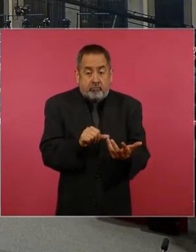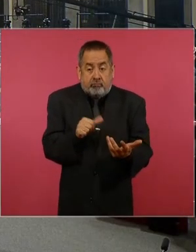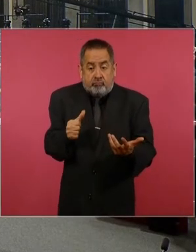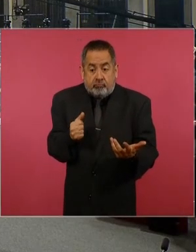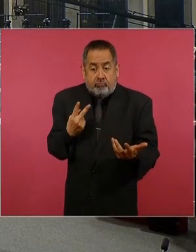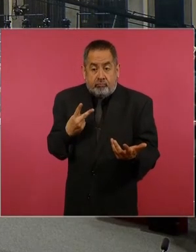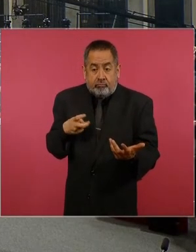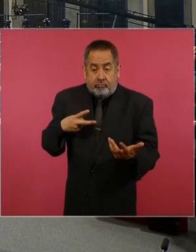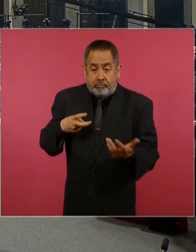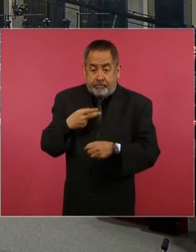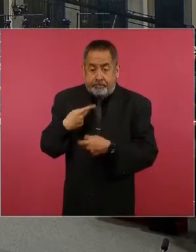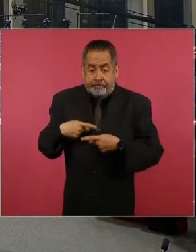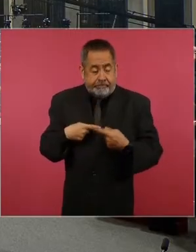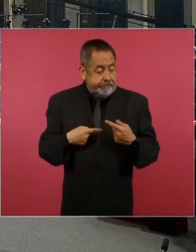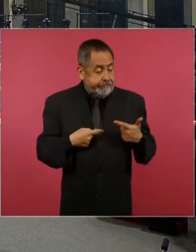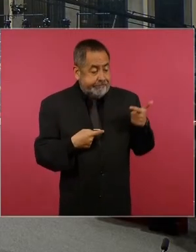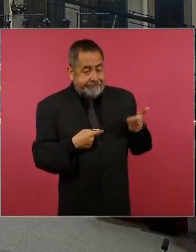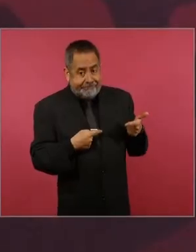sí se habló